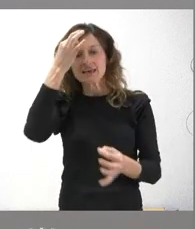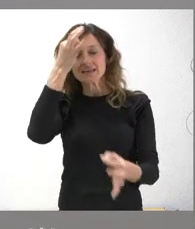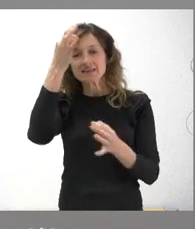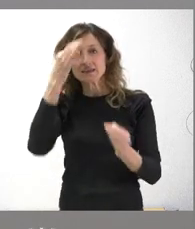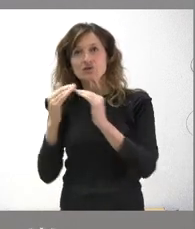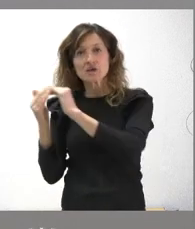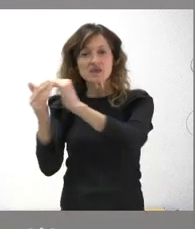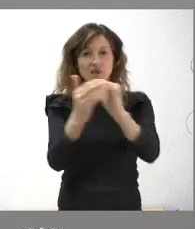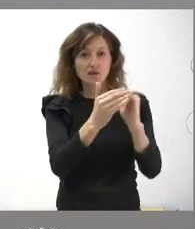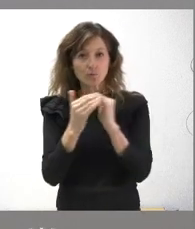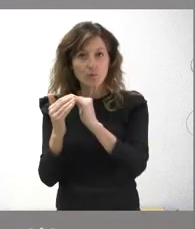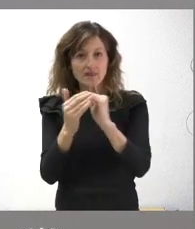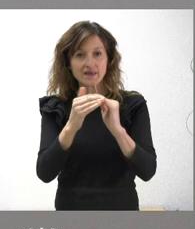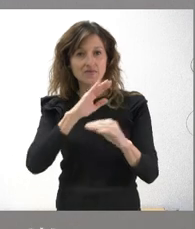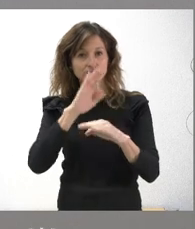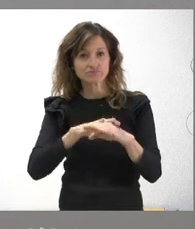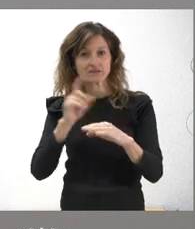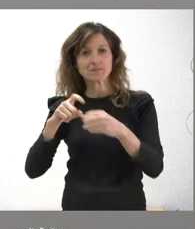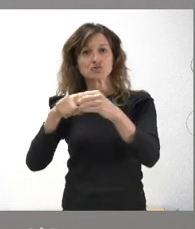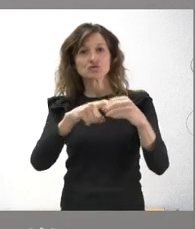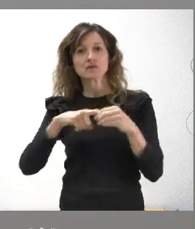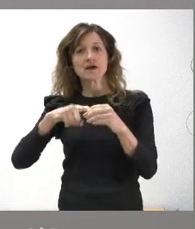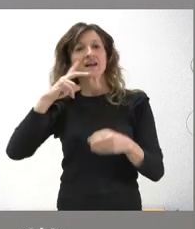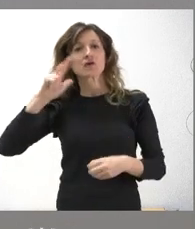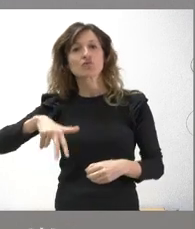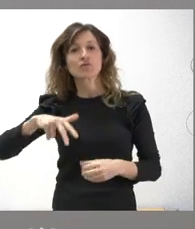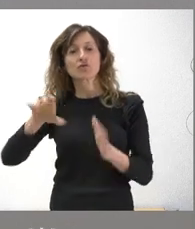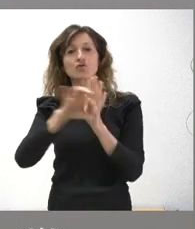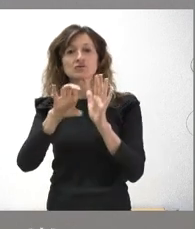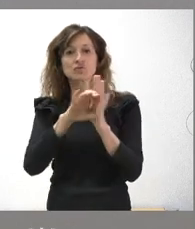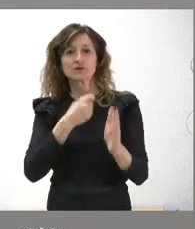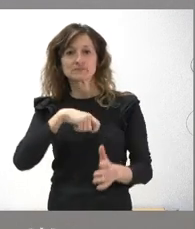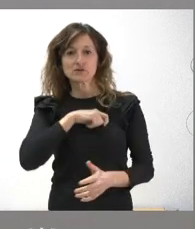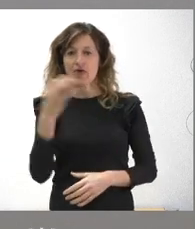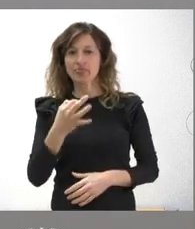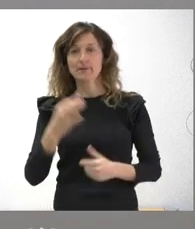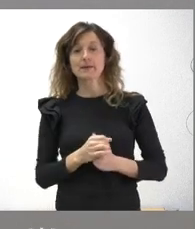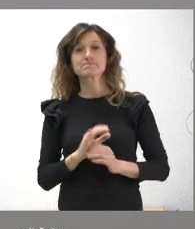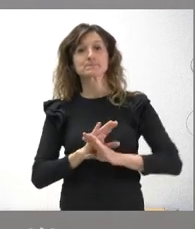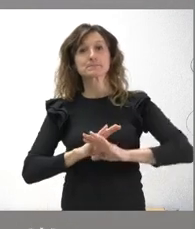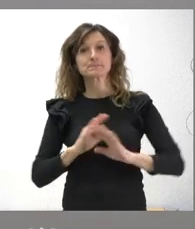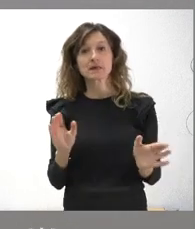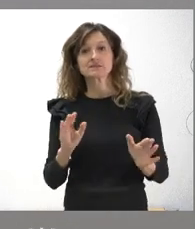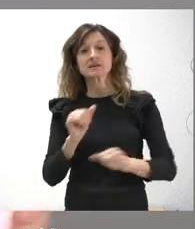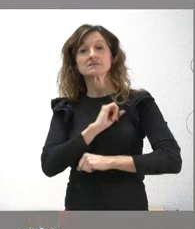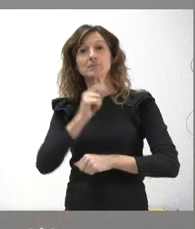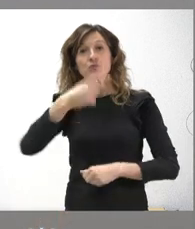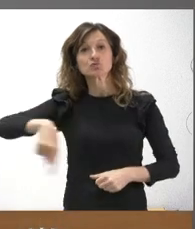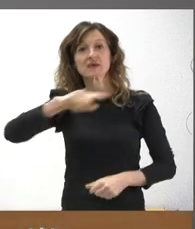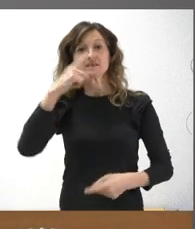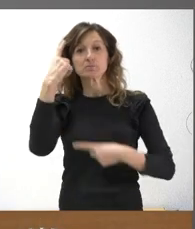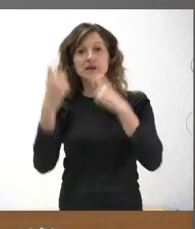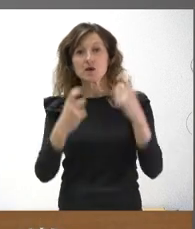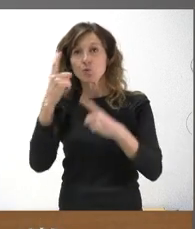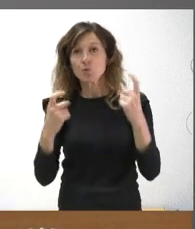igualdad y de solidaridad que están reconocidos en la Constitución Española y sin más pues quedo a la espera de sus preguntas